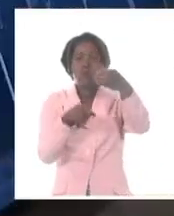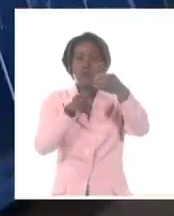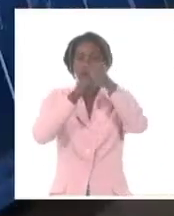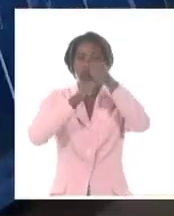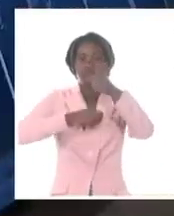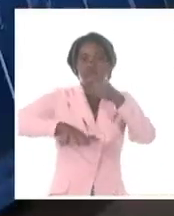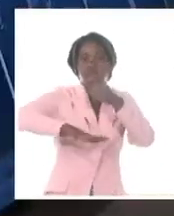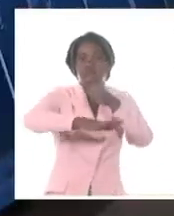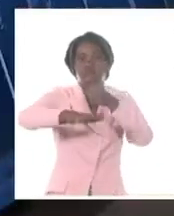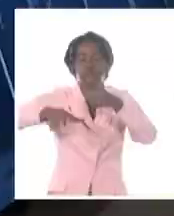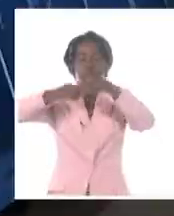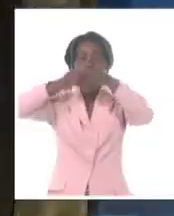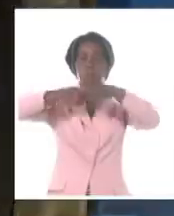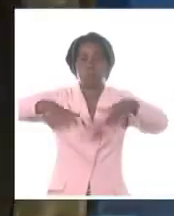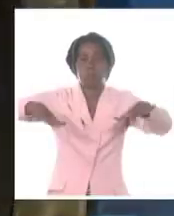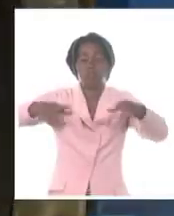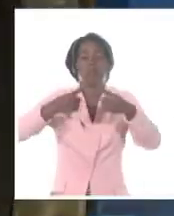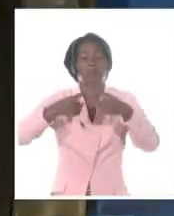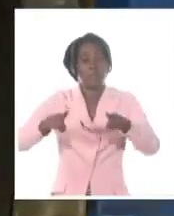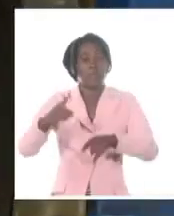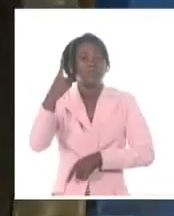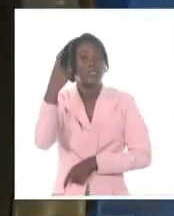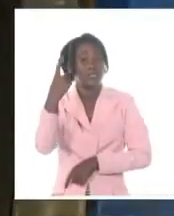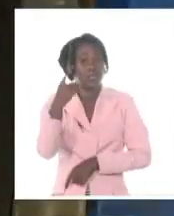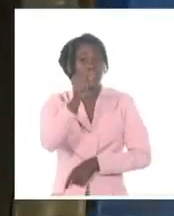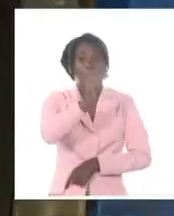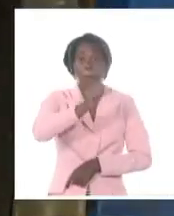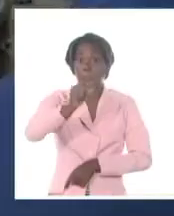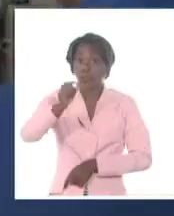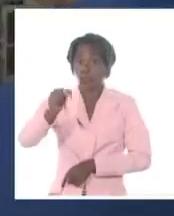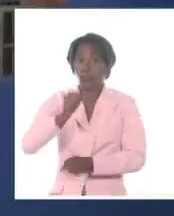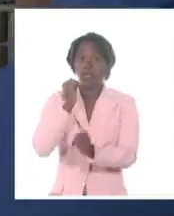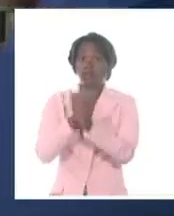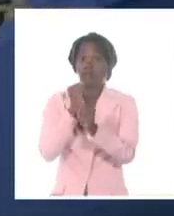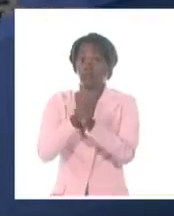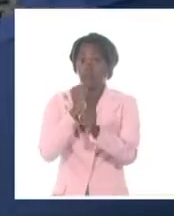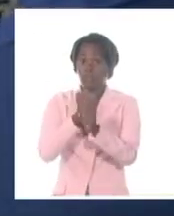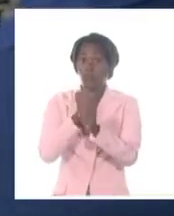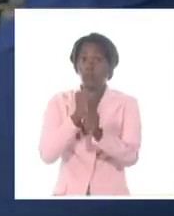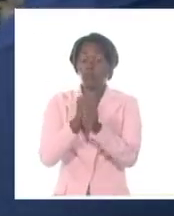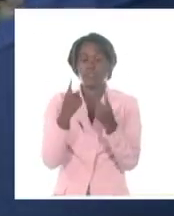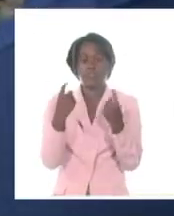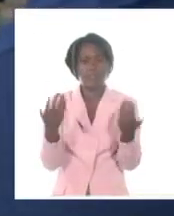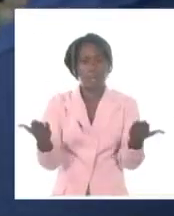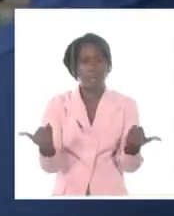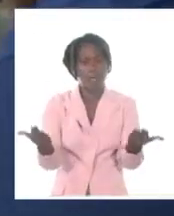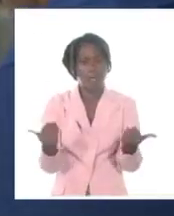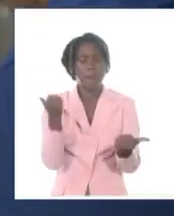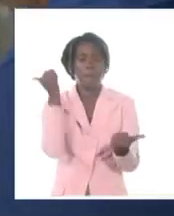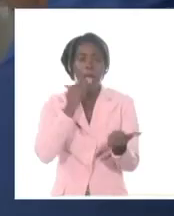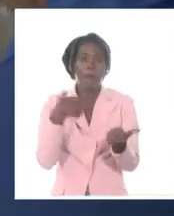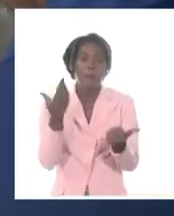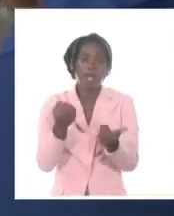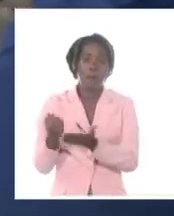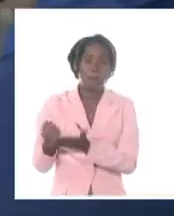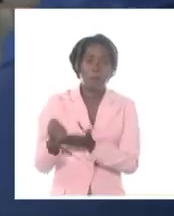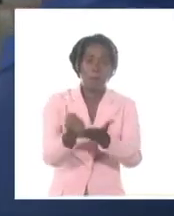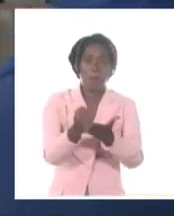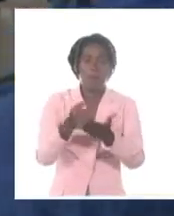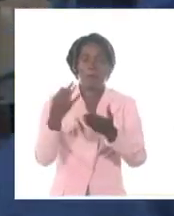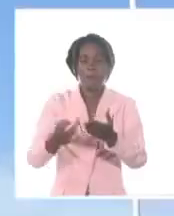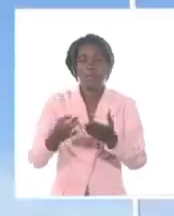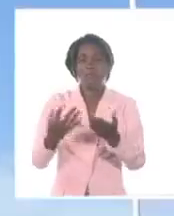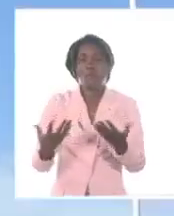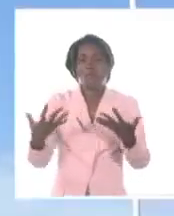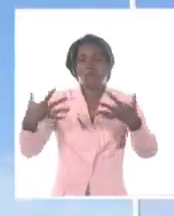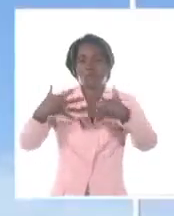los recursos para enfrentar la comprobación y el proceso tecnológico previo a la